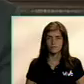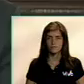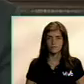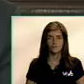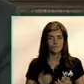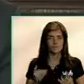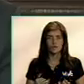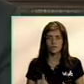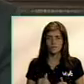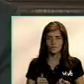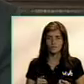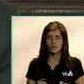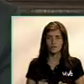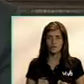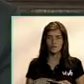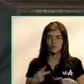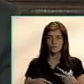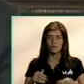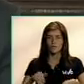directamente el proceso de votación.